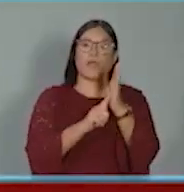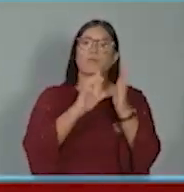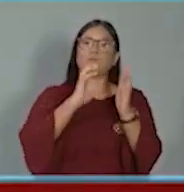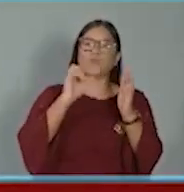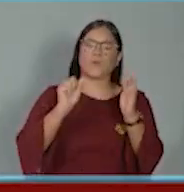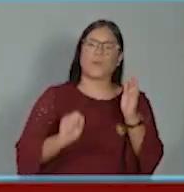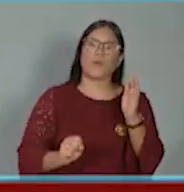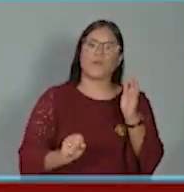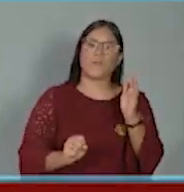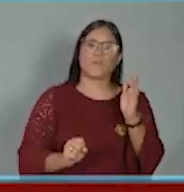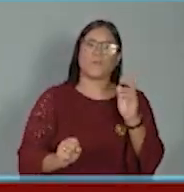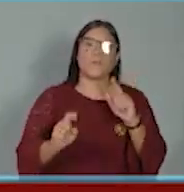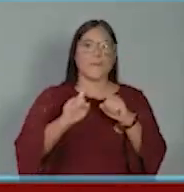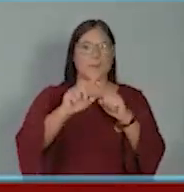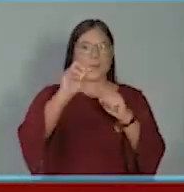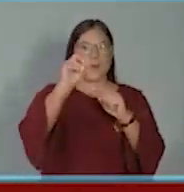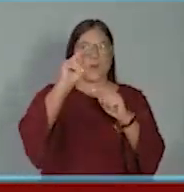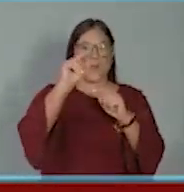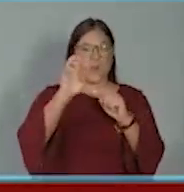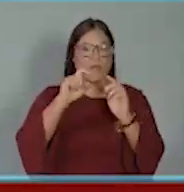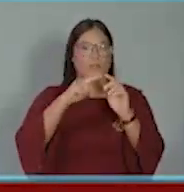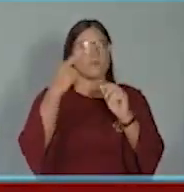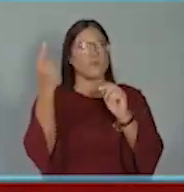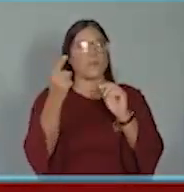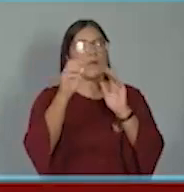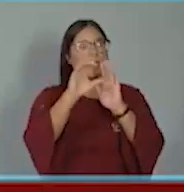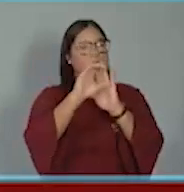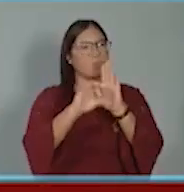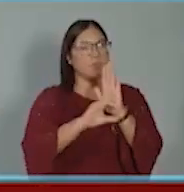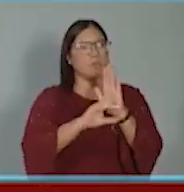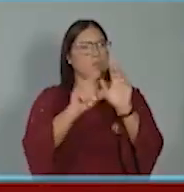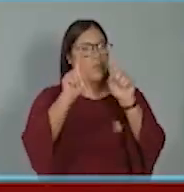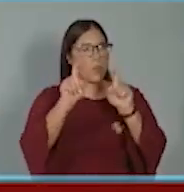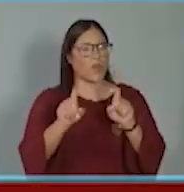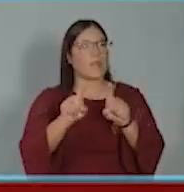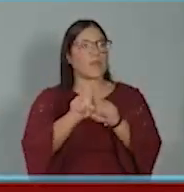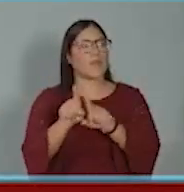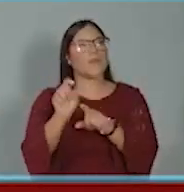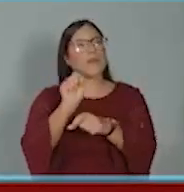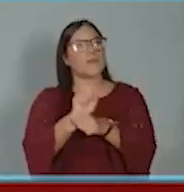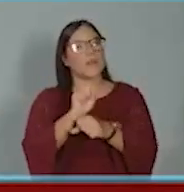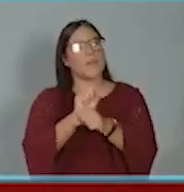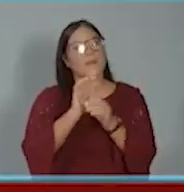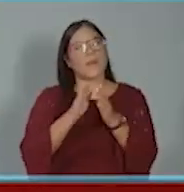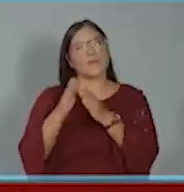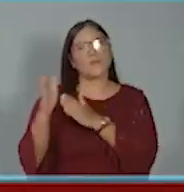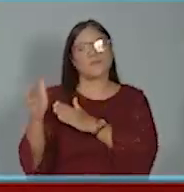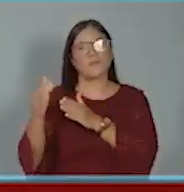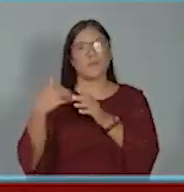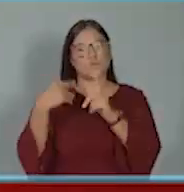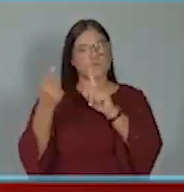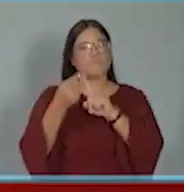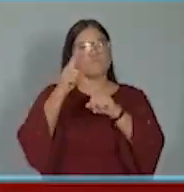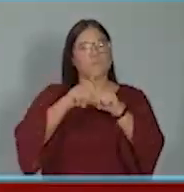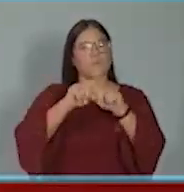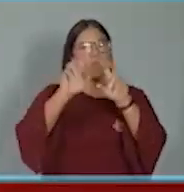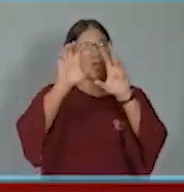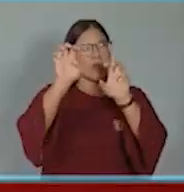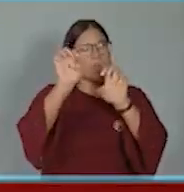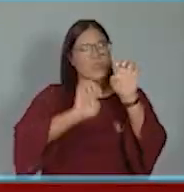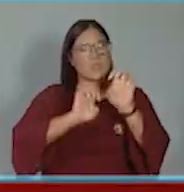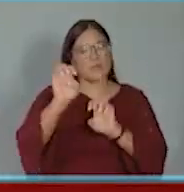Pero la una no solamente hace censos y encuestas para también trabaja la nuestro nuestros roles hacer estadísticas